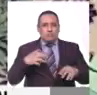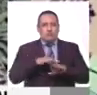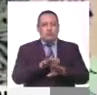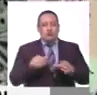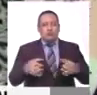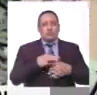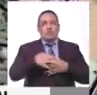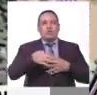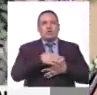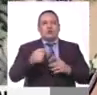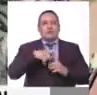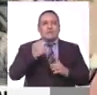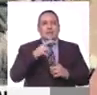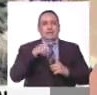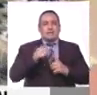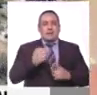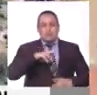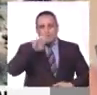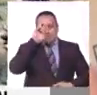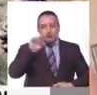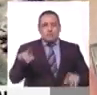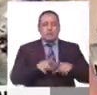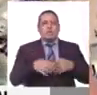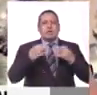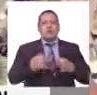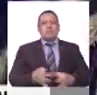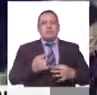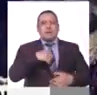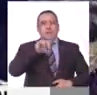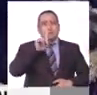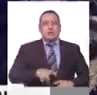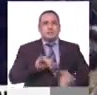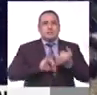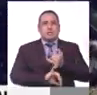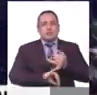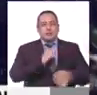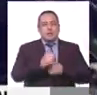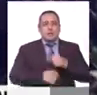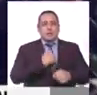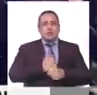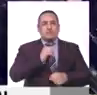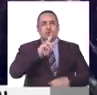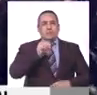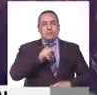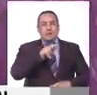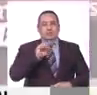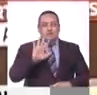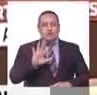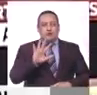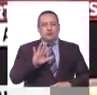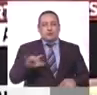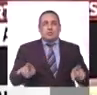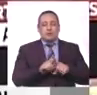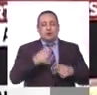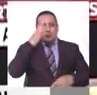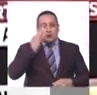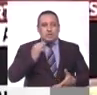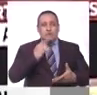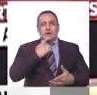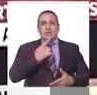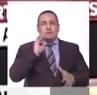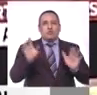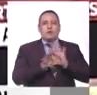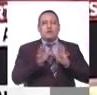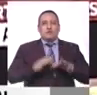de la provincia de Tarata al Perú, que se cumple el 1 de septiembre del año 2025. Considero que es un